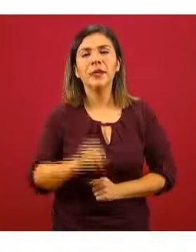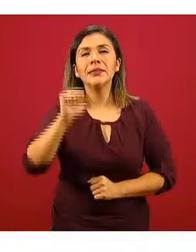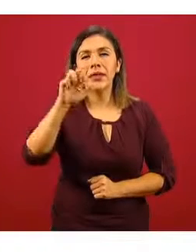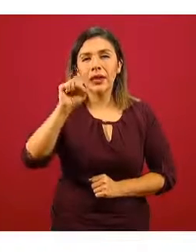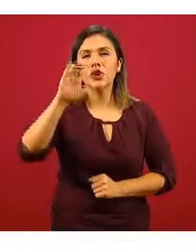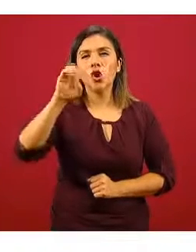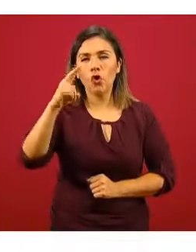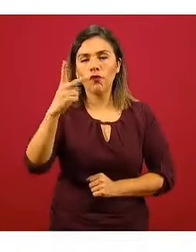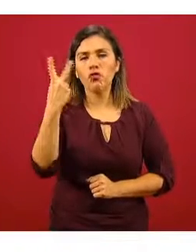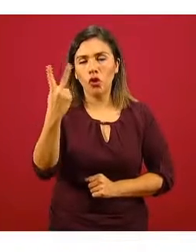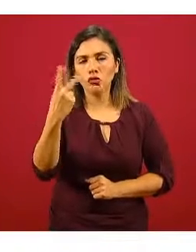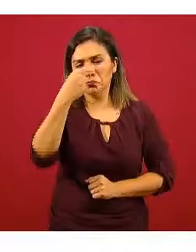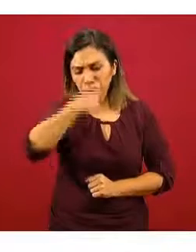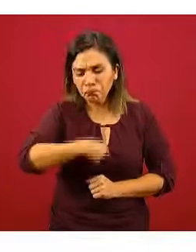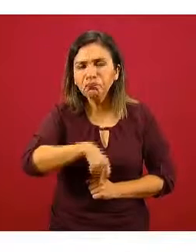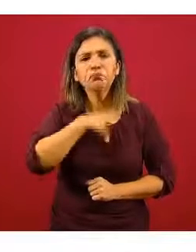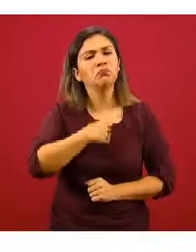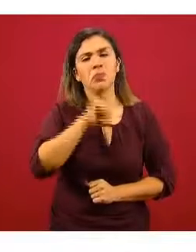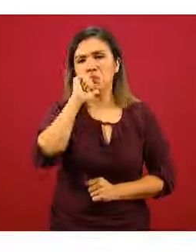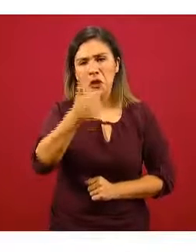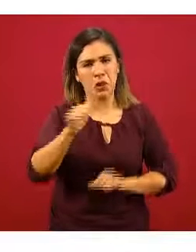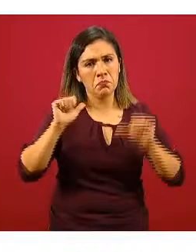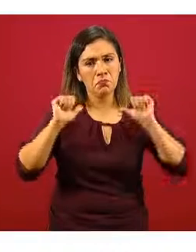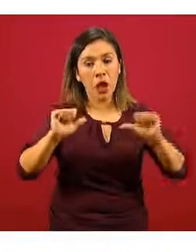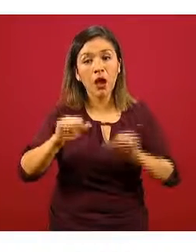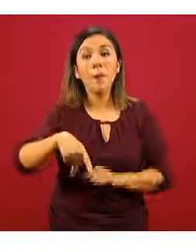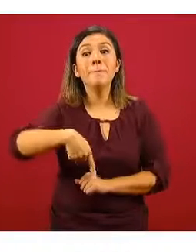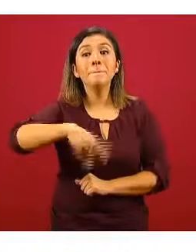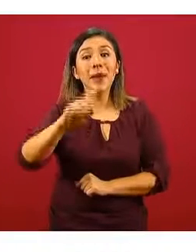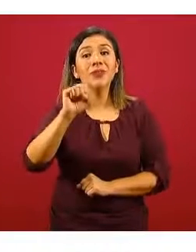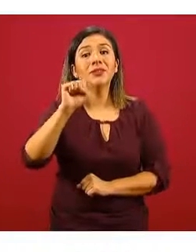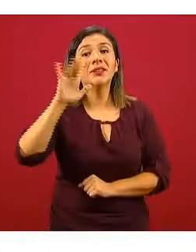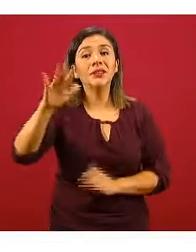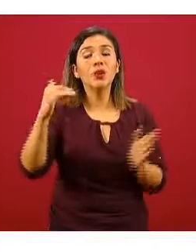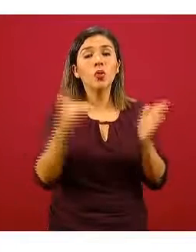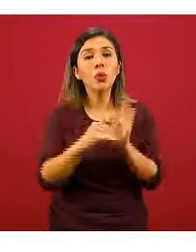SARS-CoV-2 en sus vías respiratorias, pero en